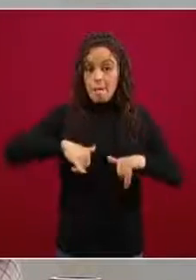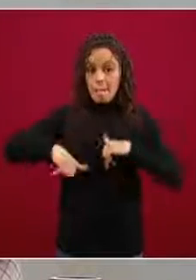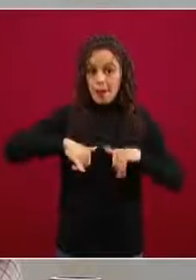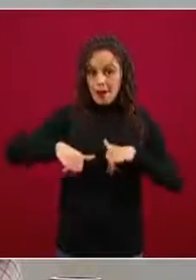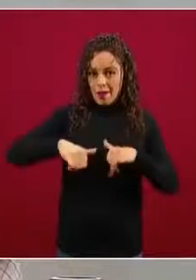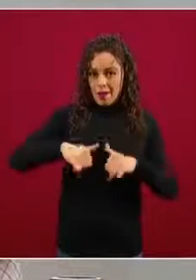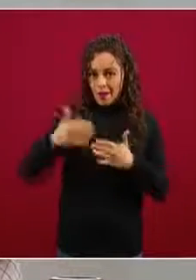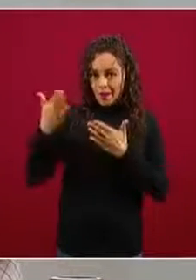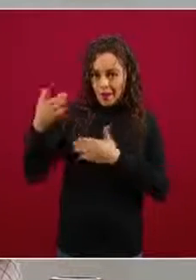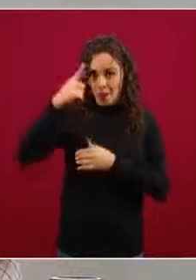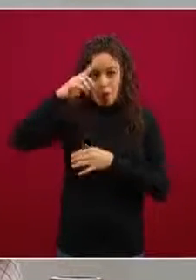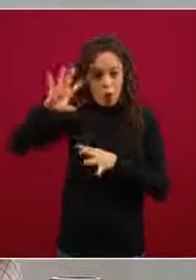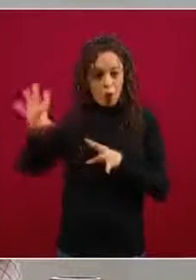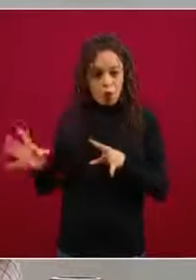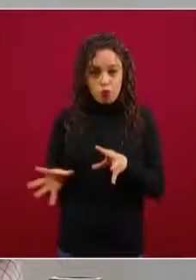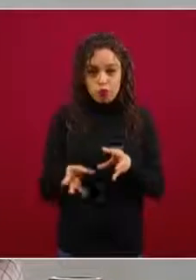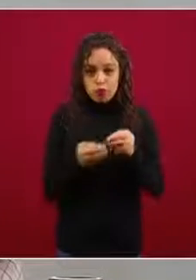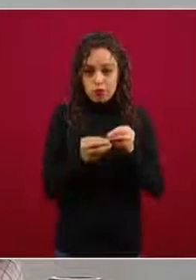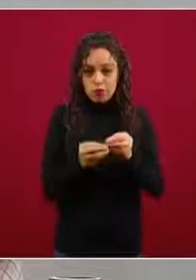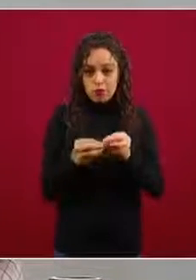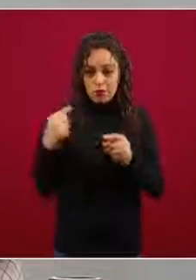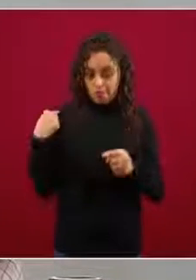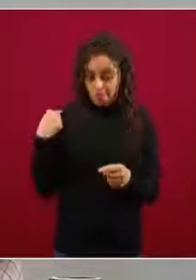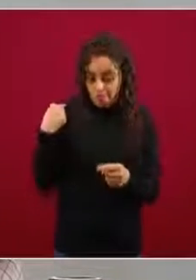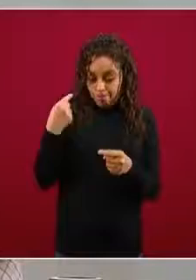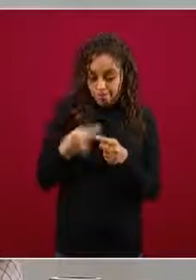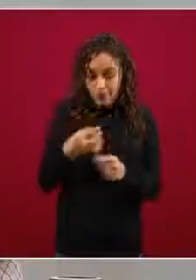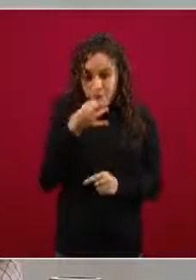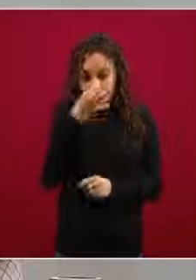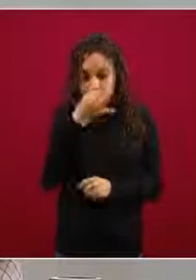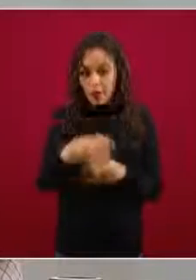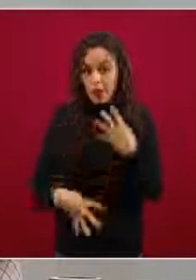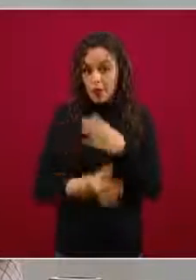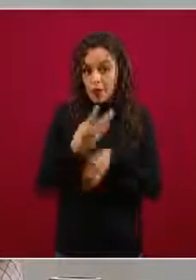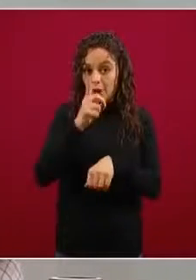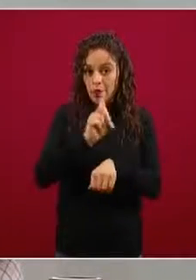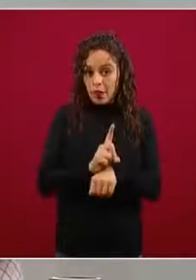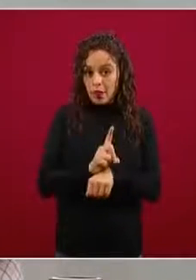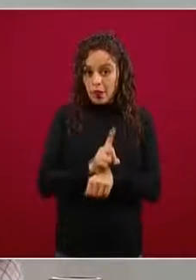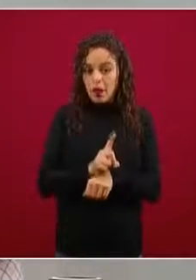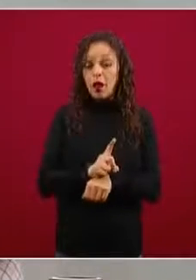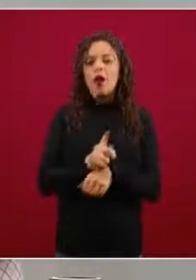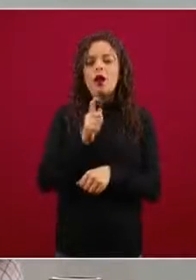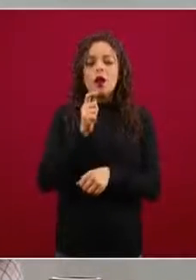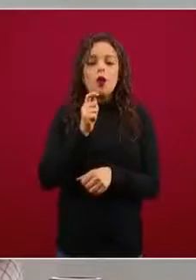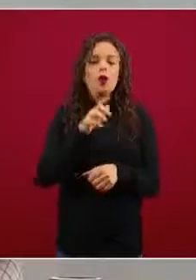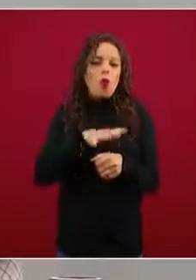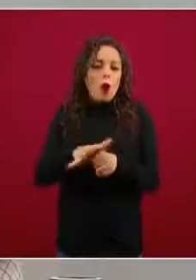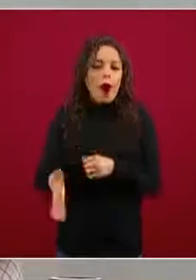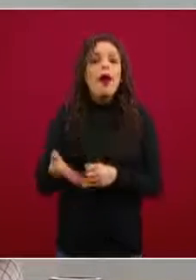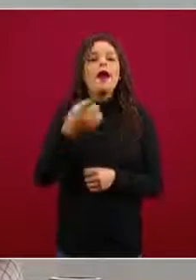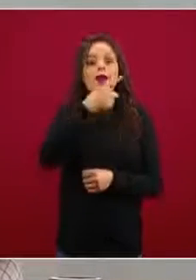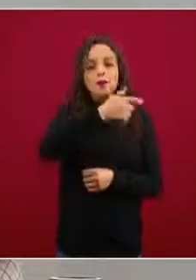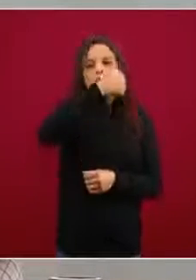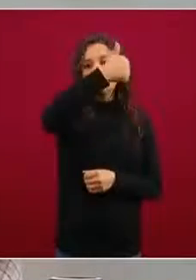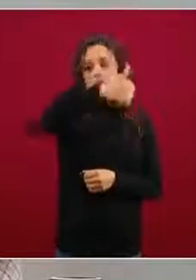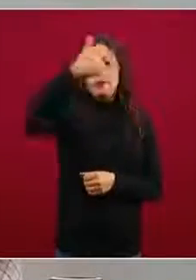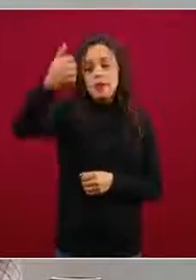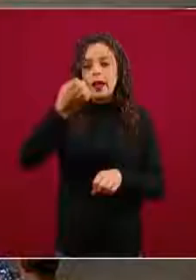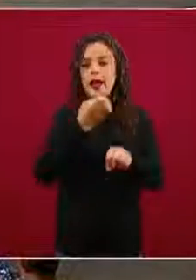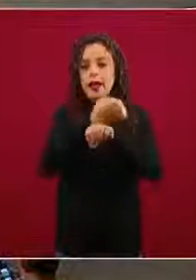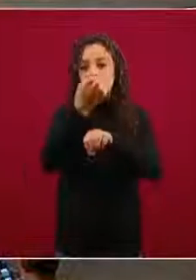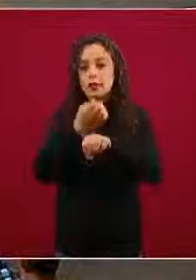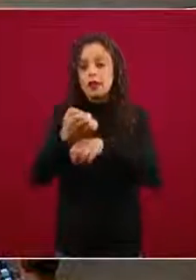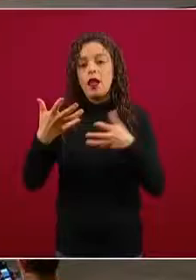incidencia acumulada de los últimos 14 días son esas entidades federativas que tienen la mayor tasa de incidencia. Por lo tanto,